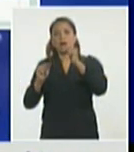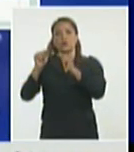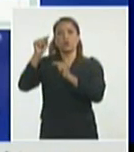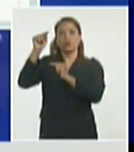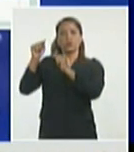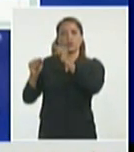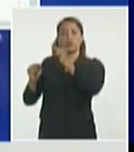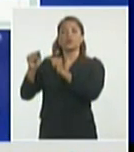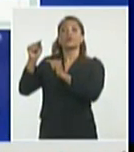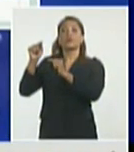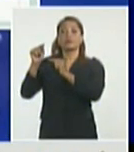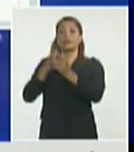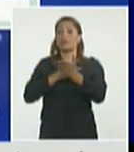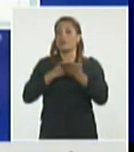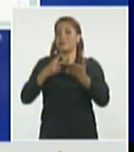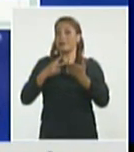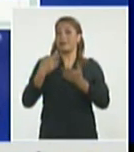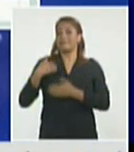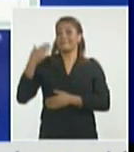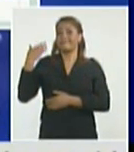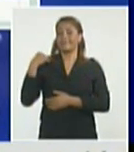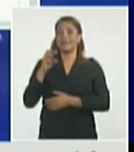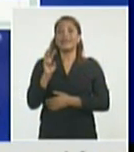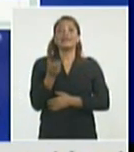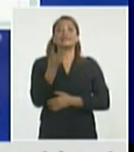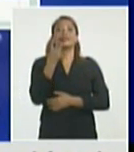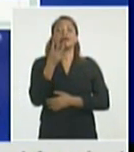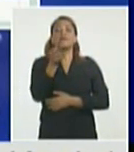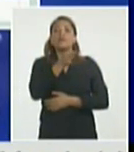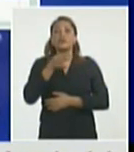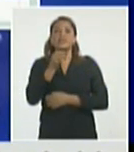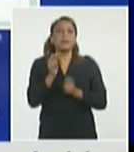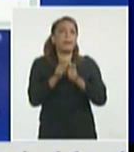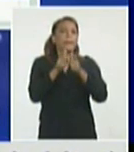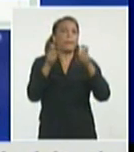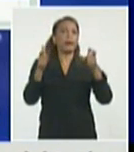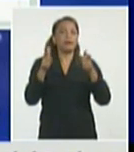y vean los tres municipios que aportan el